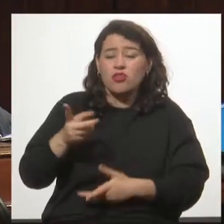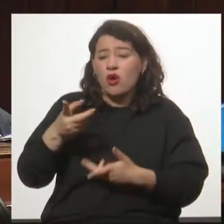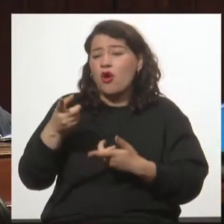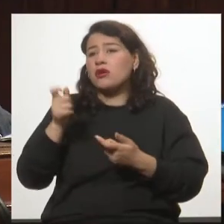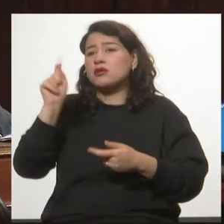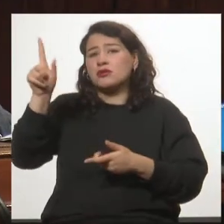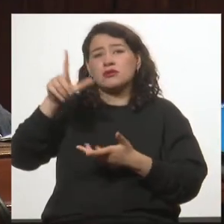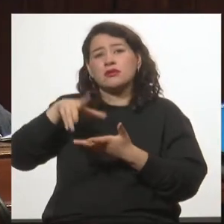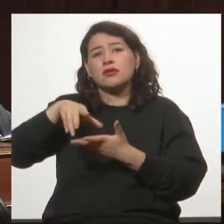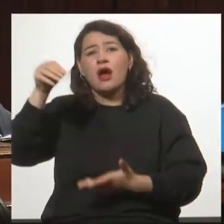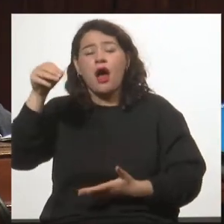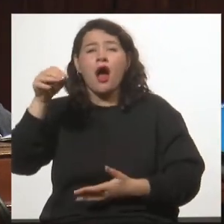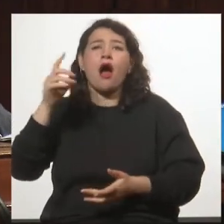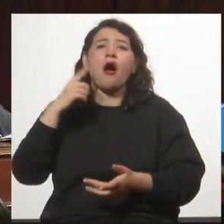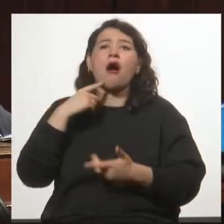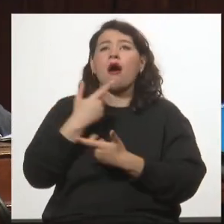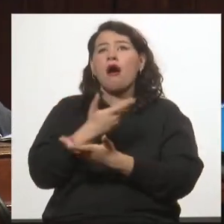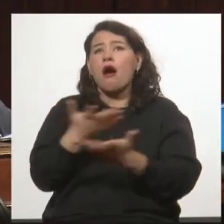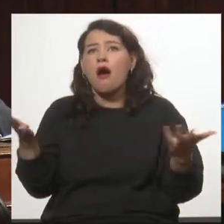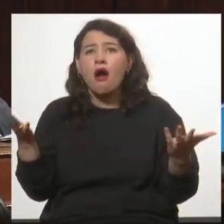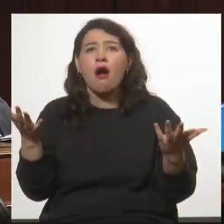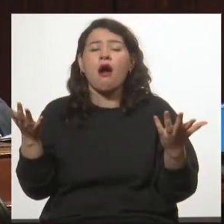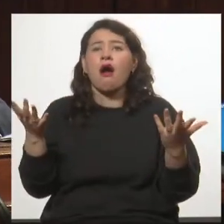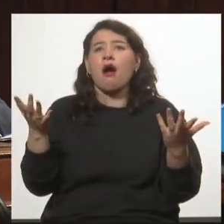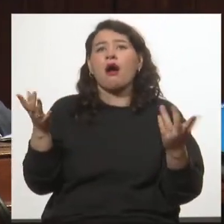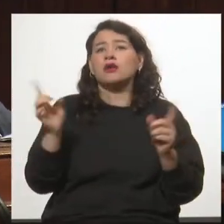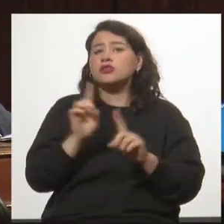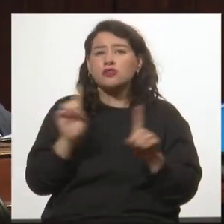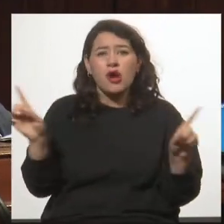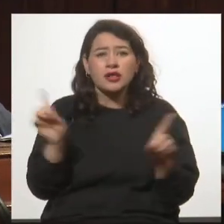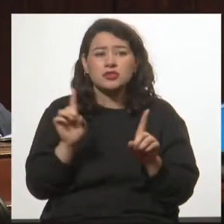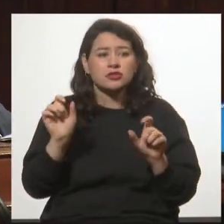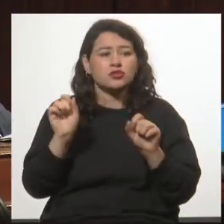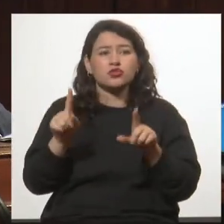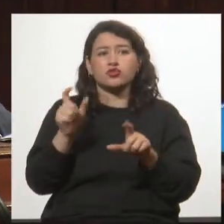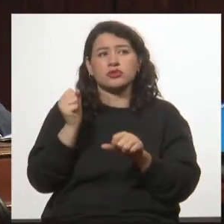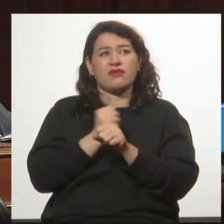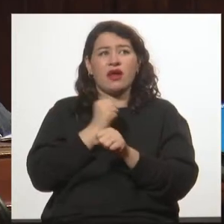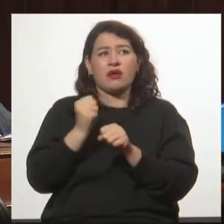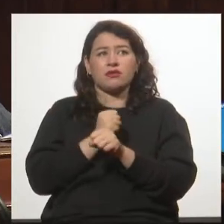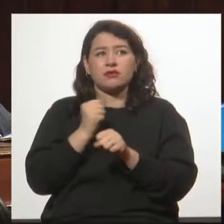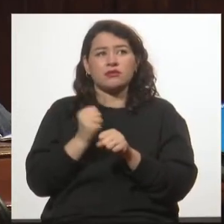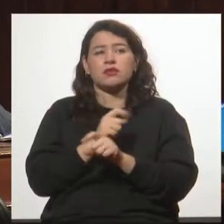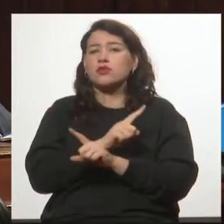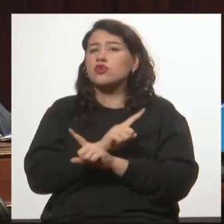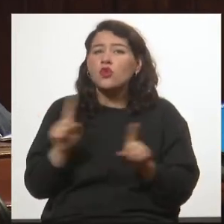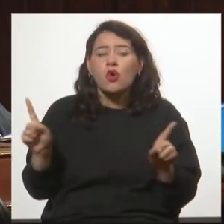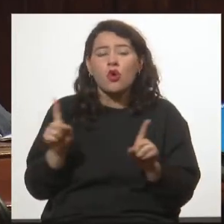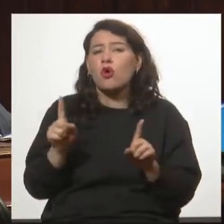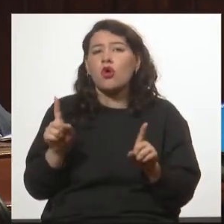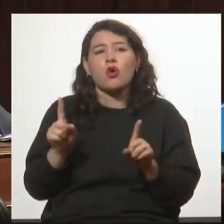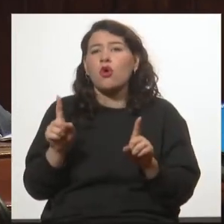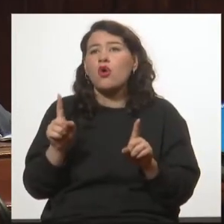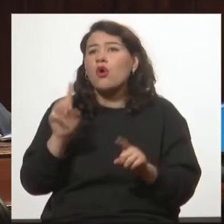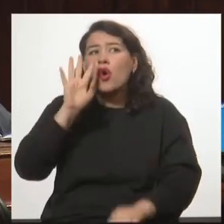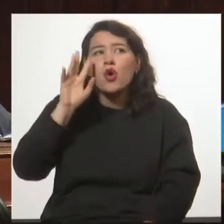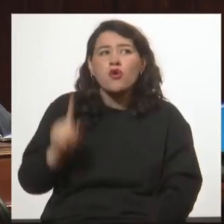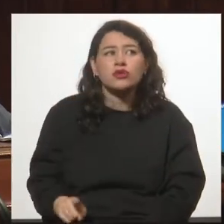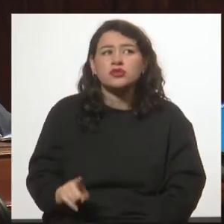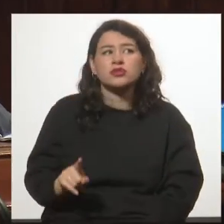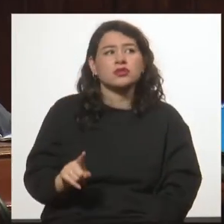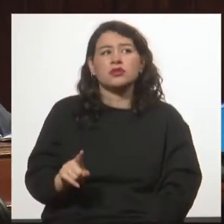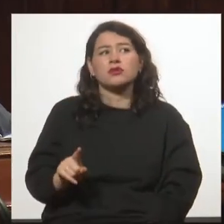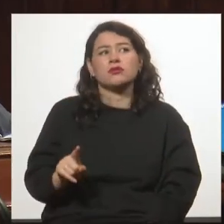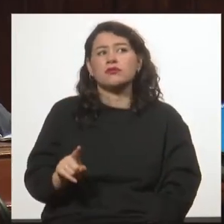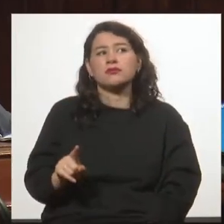de espectáculos que no sólo no están en su giro no domina no conoce